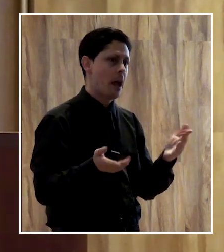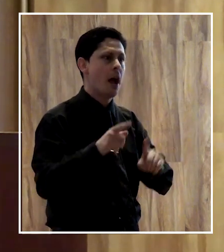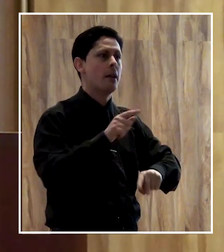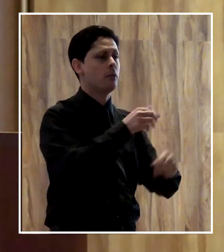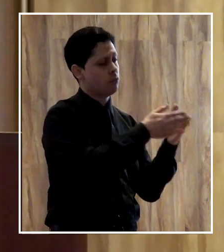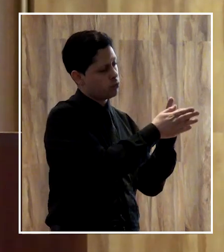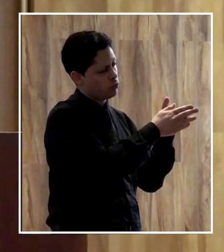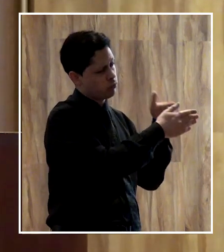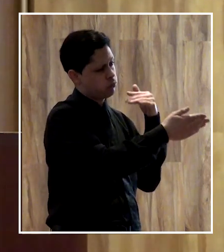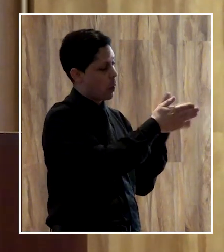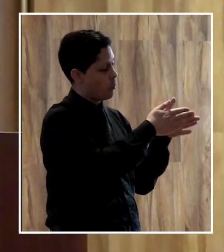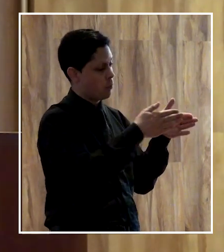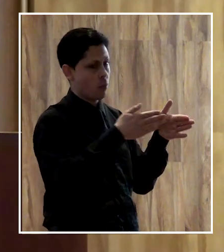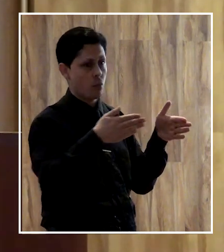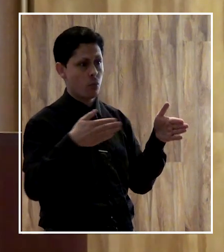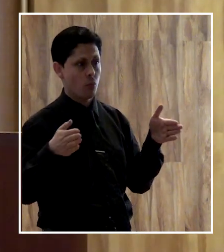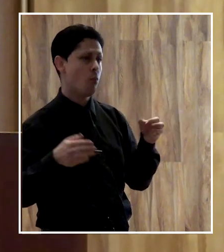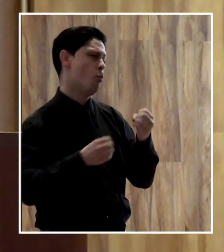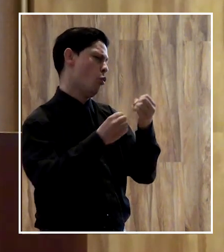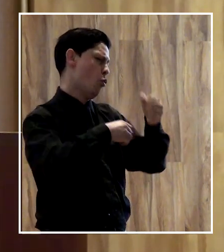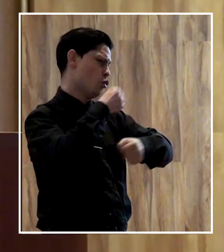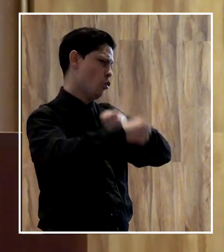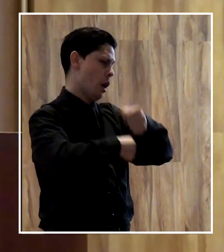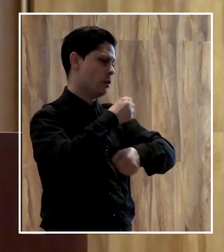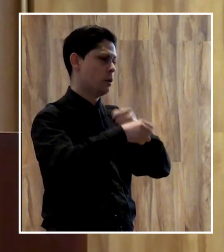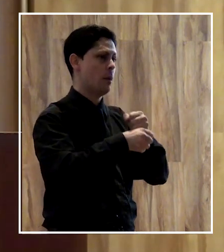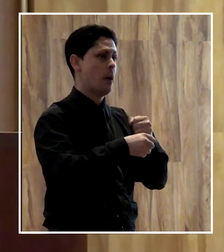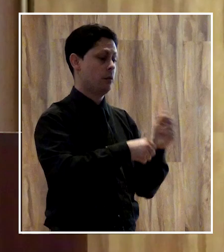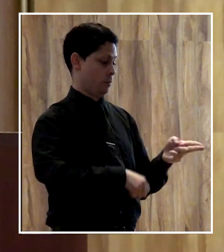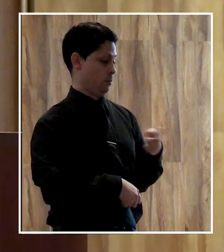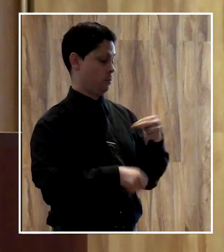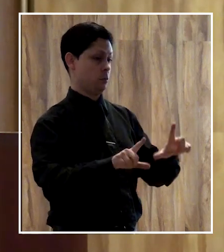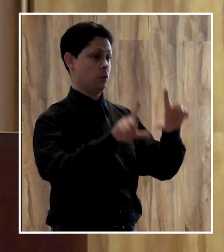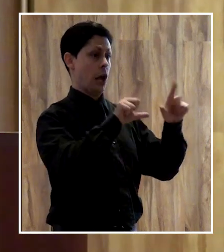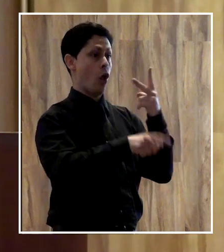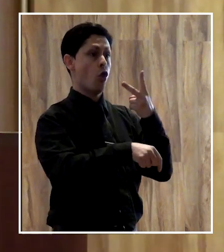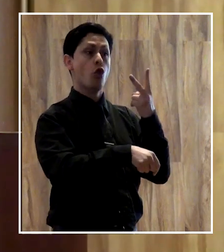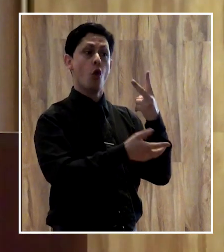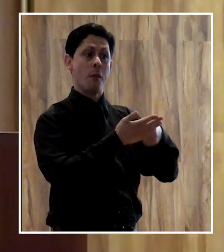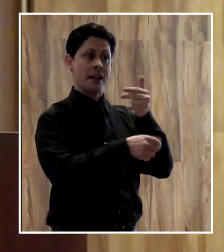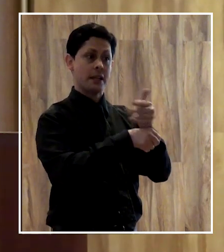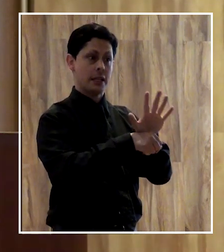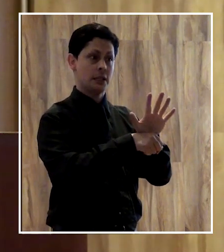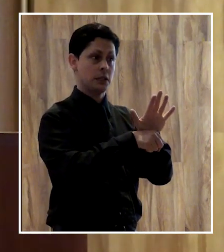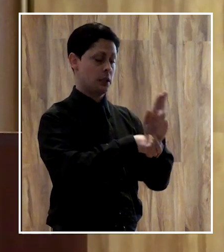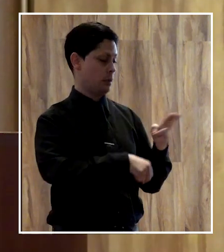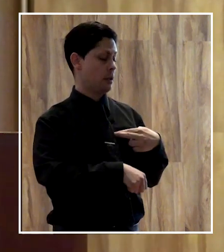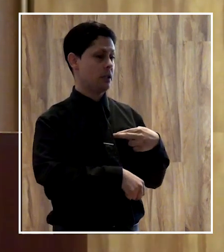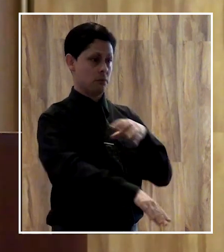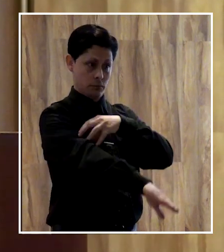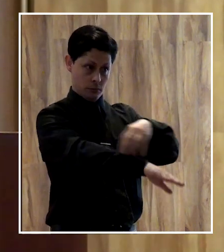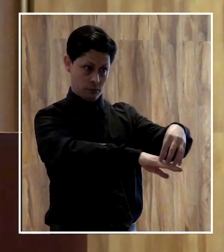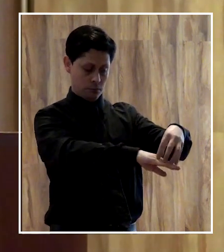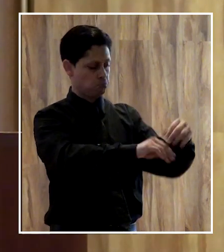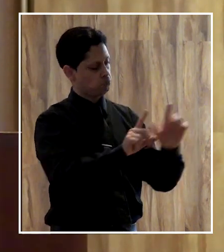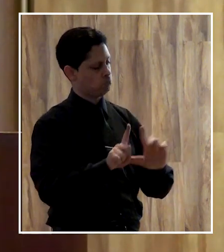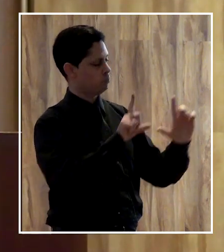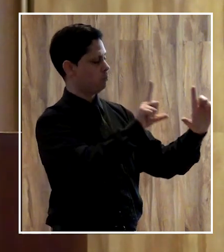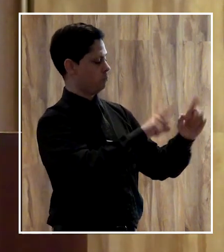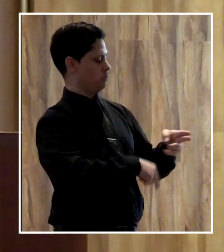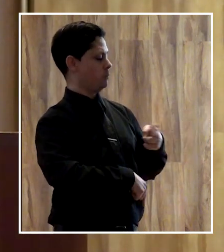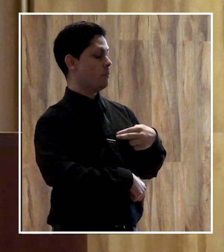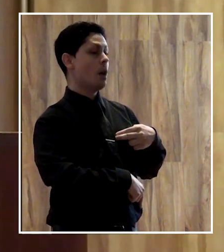Bueno, muchos años después, cuando Iván recibió el Premio Nacional de Educación en el año 2015, que además,